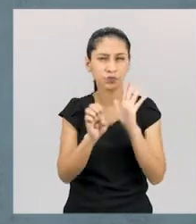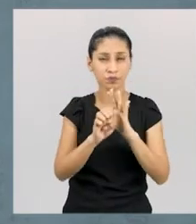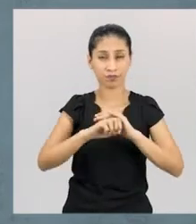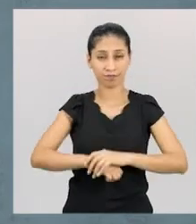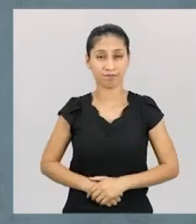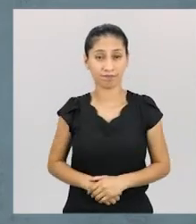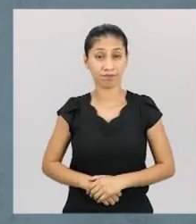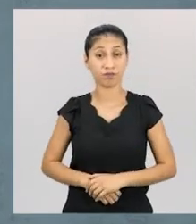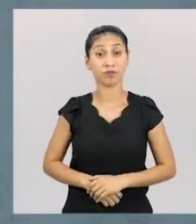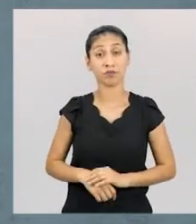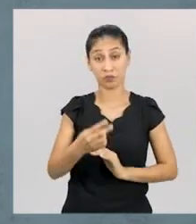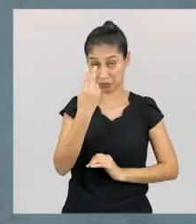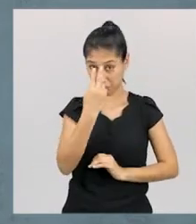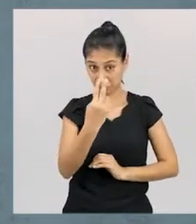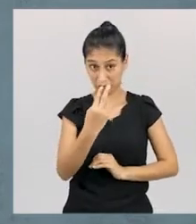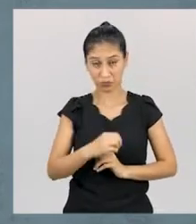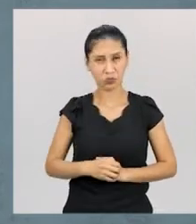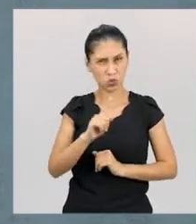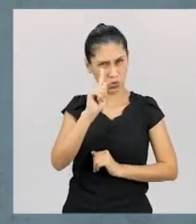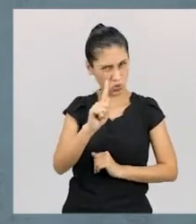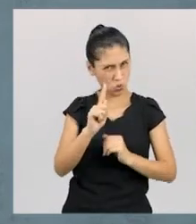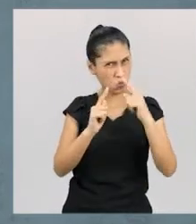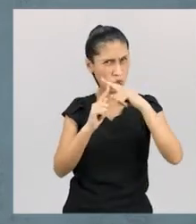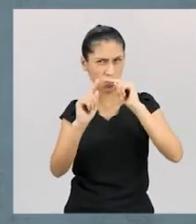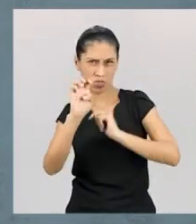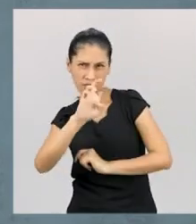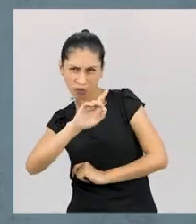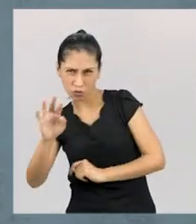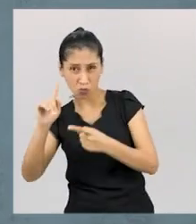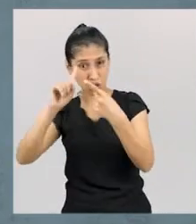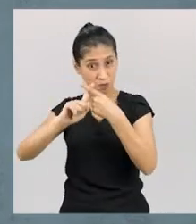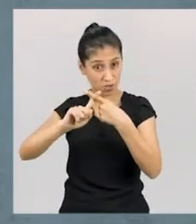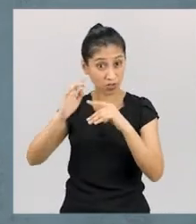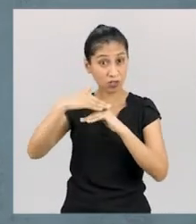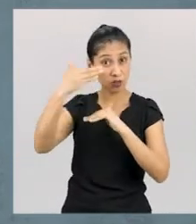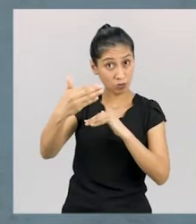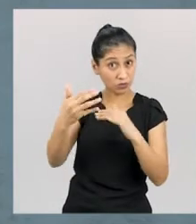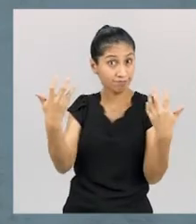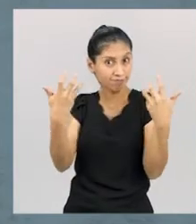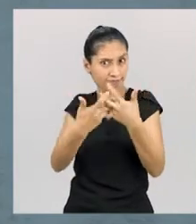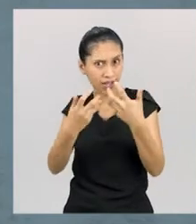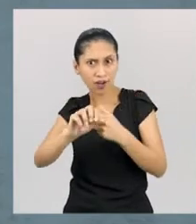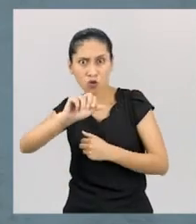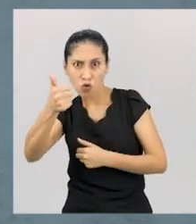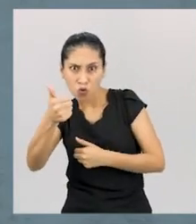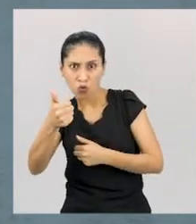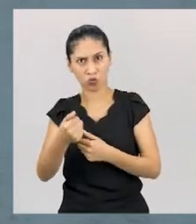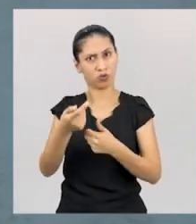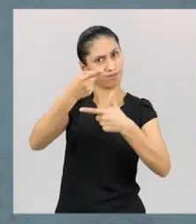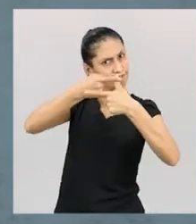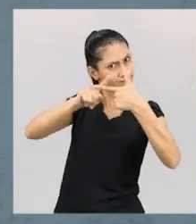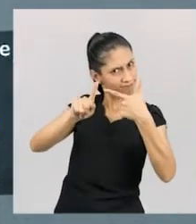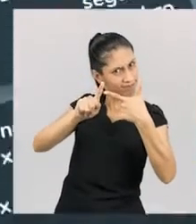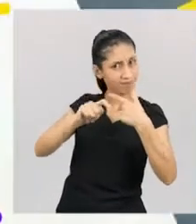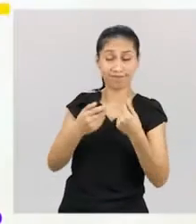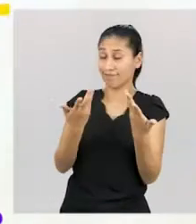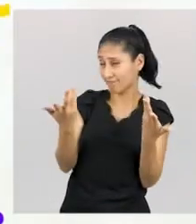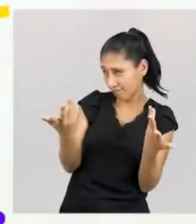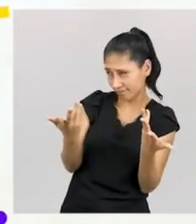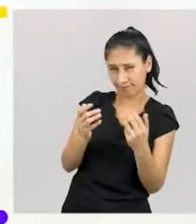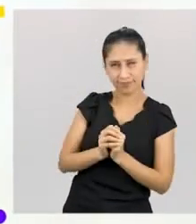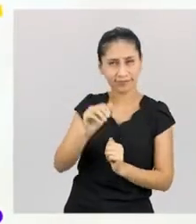ejemplo, si un término está multiplicando, pasa al otro lado de la igualdad, dividiendo.